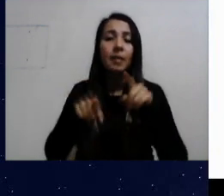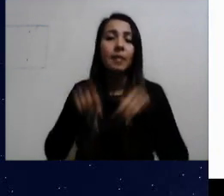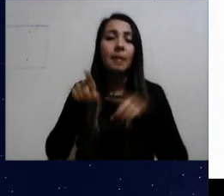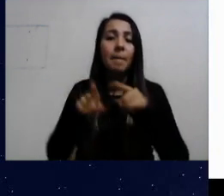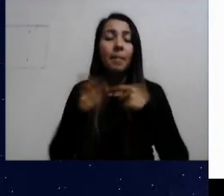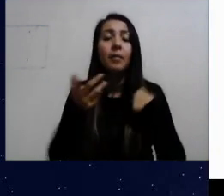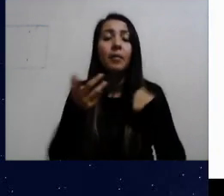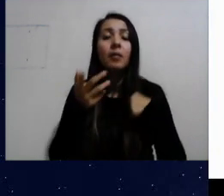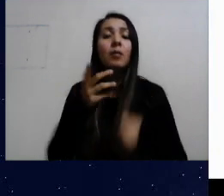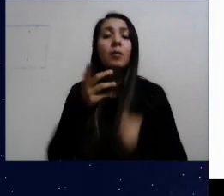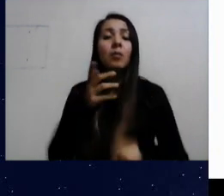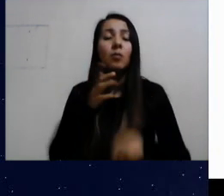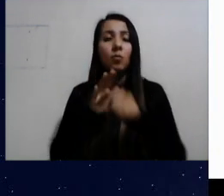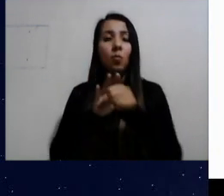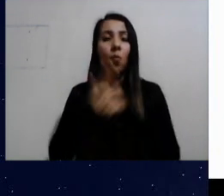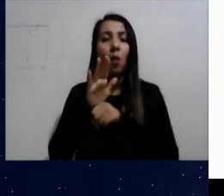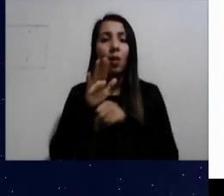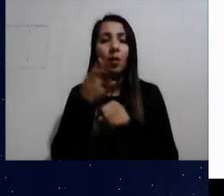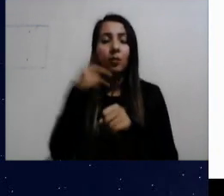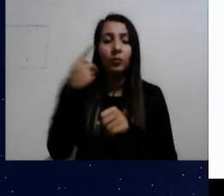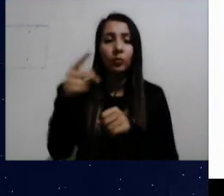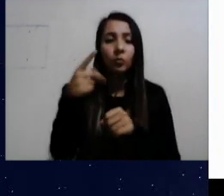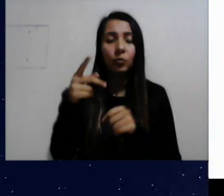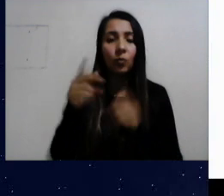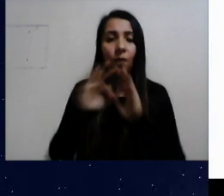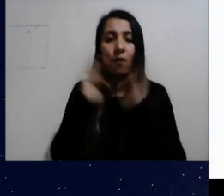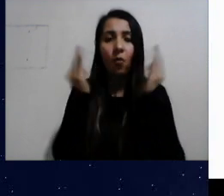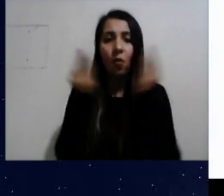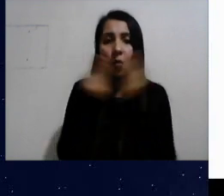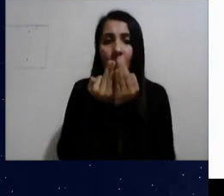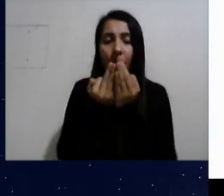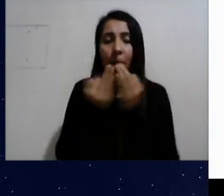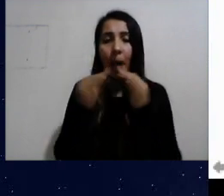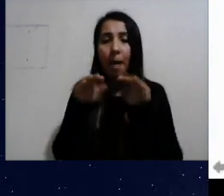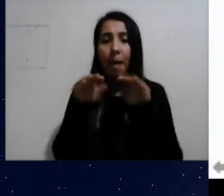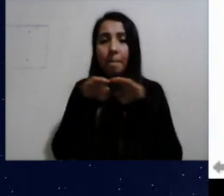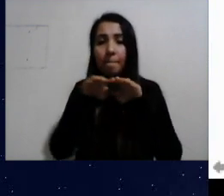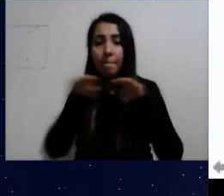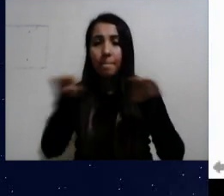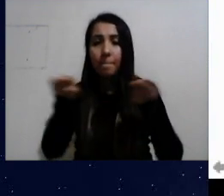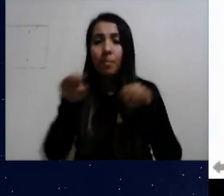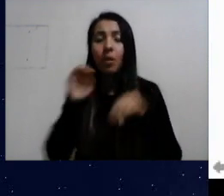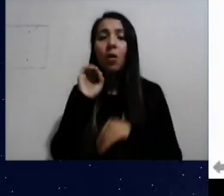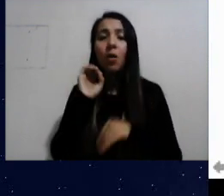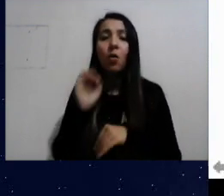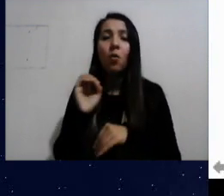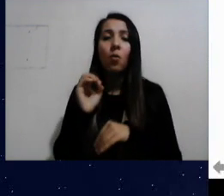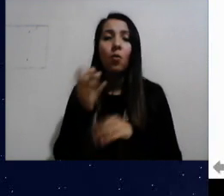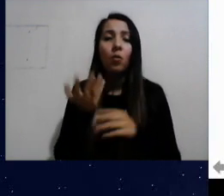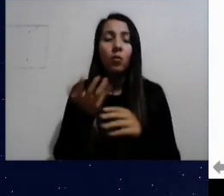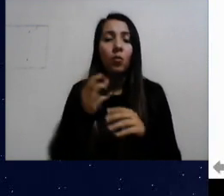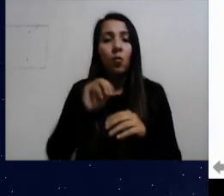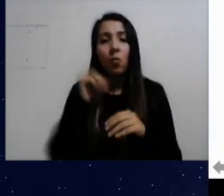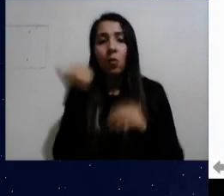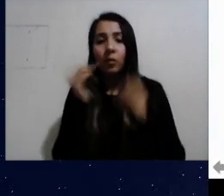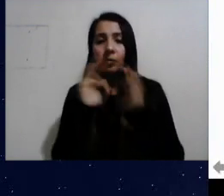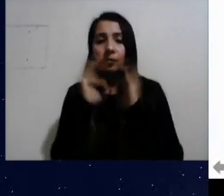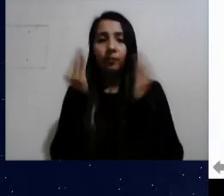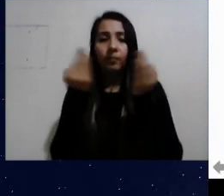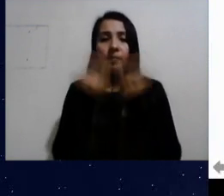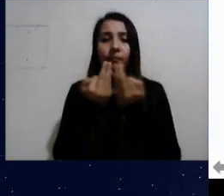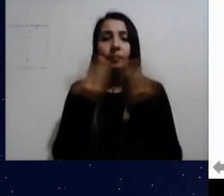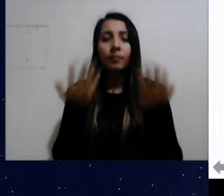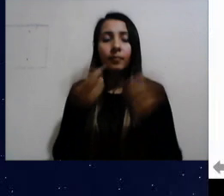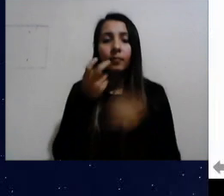sea el disco, de si es muy plano o si es más tipo tazón, ¿no? Y aquí veis que, bueno, pues se pueden formar